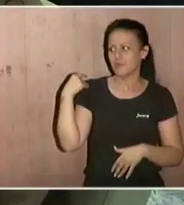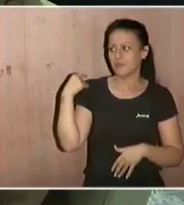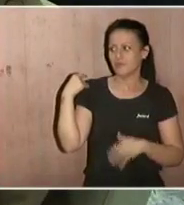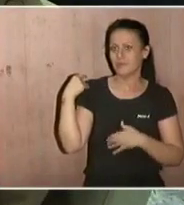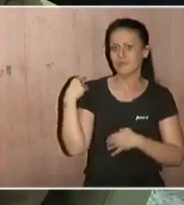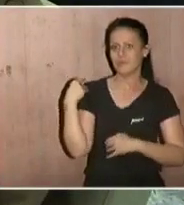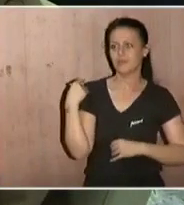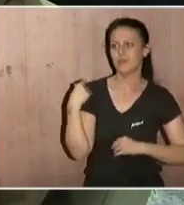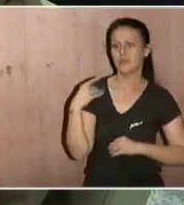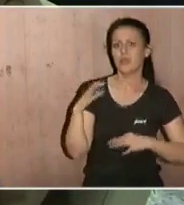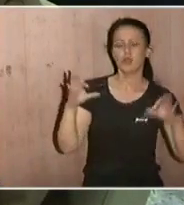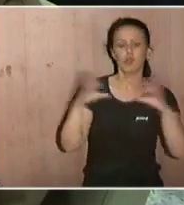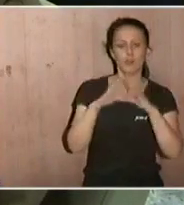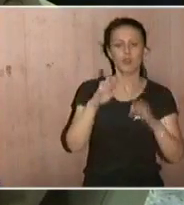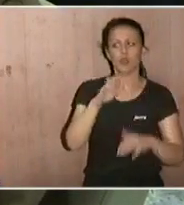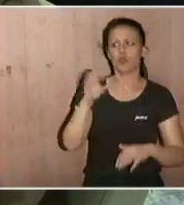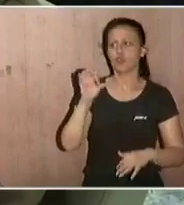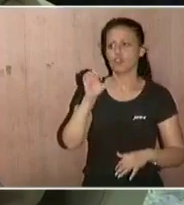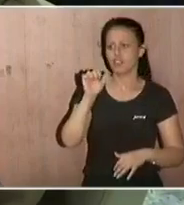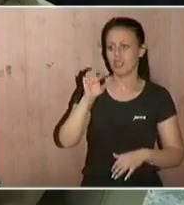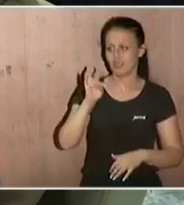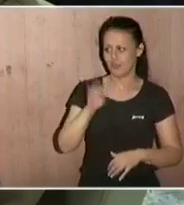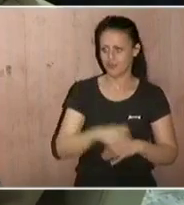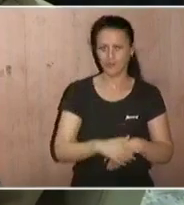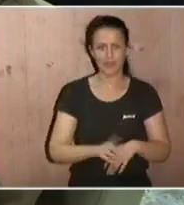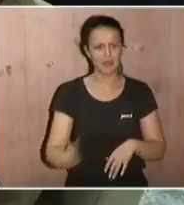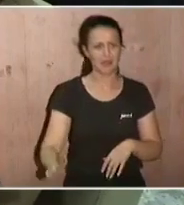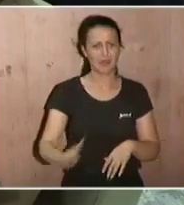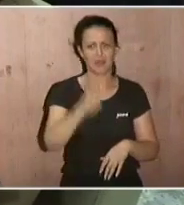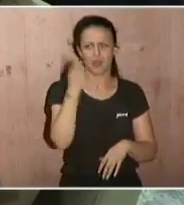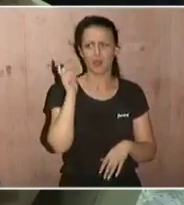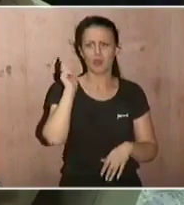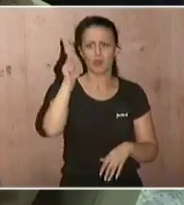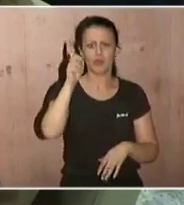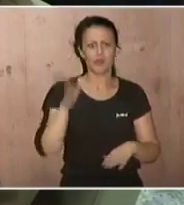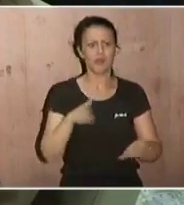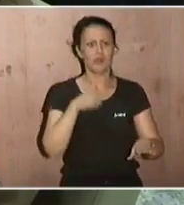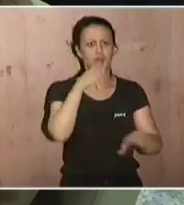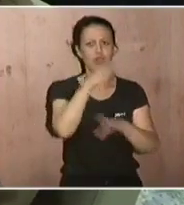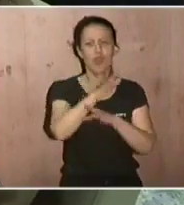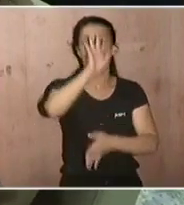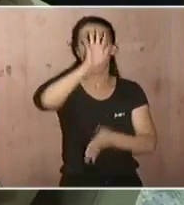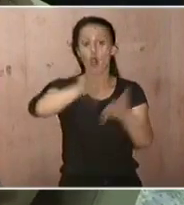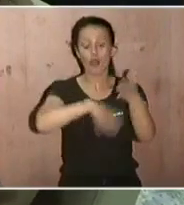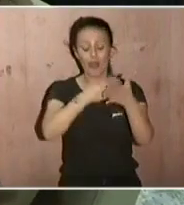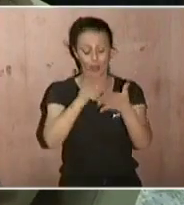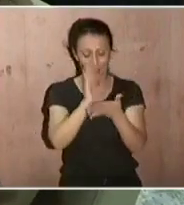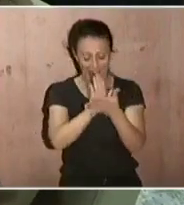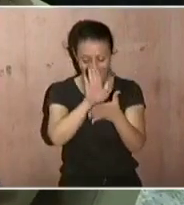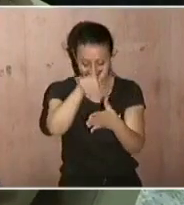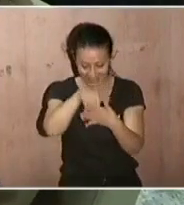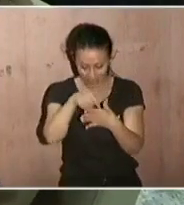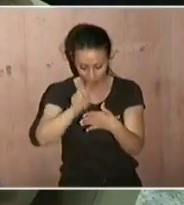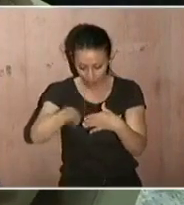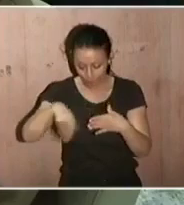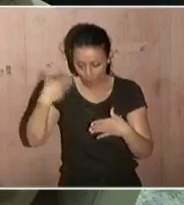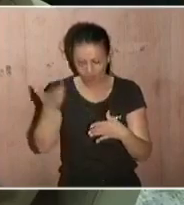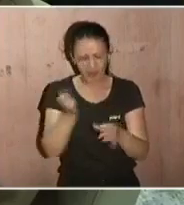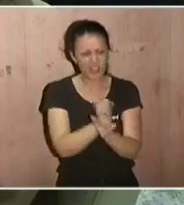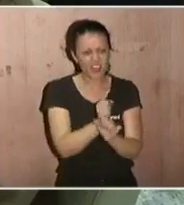convento del Roser? La primera vez que un profesor aparecía allí fuera de sus horarios de clase, ¿para trabajar en